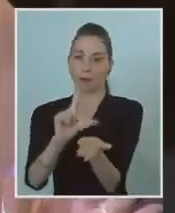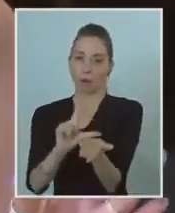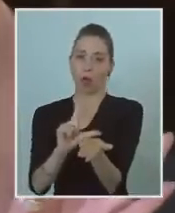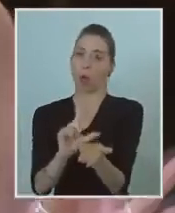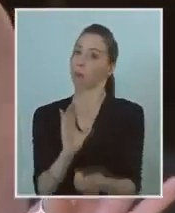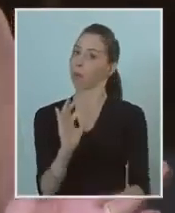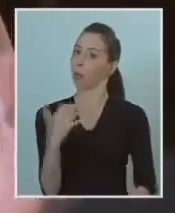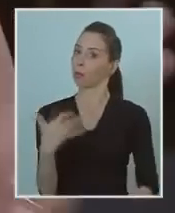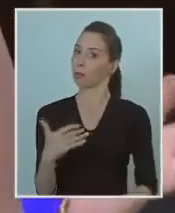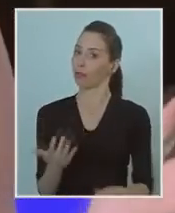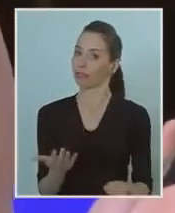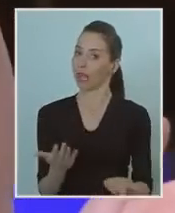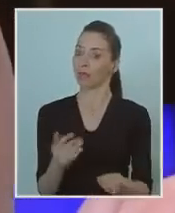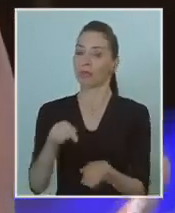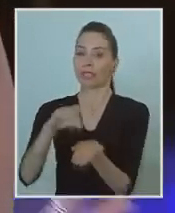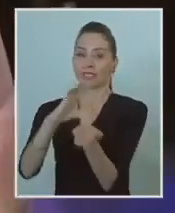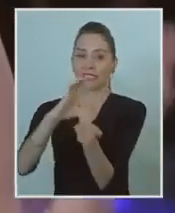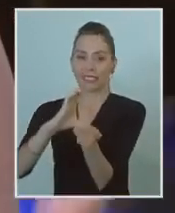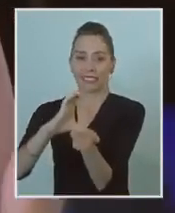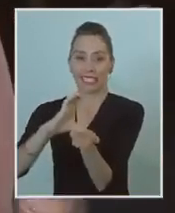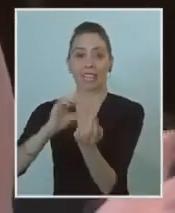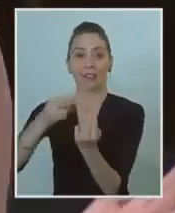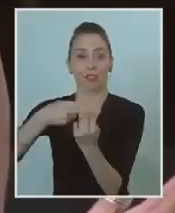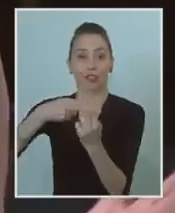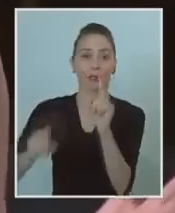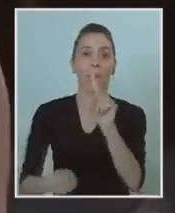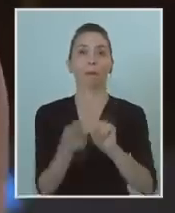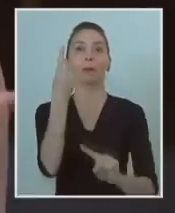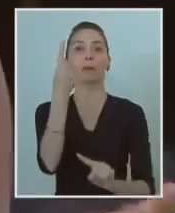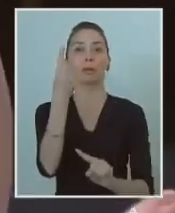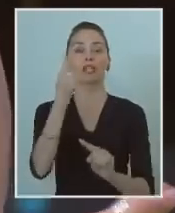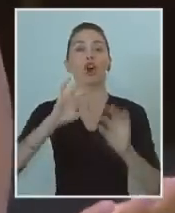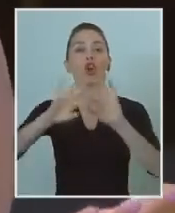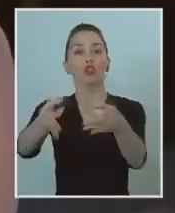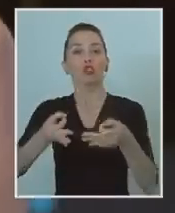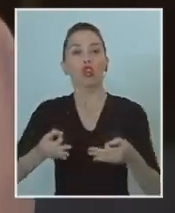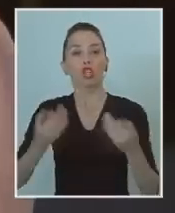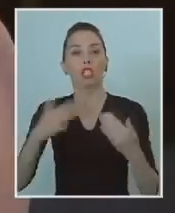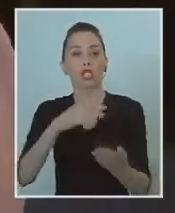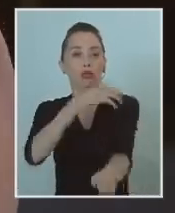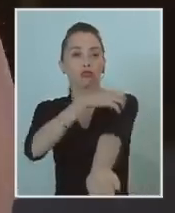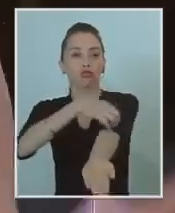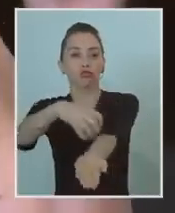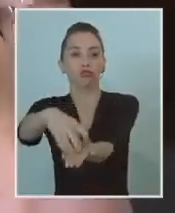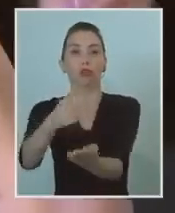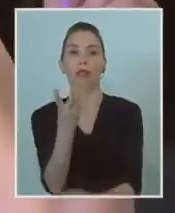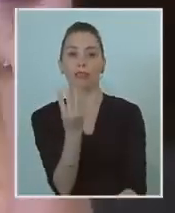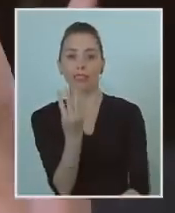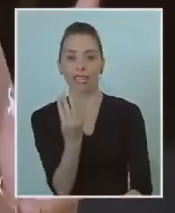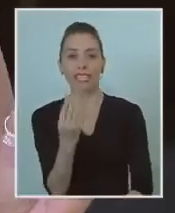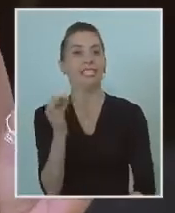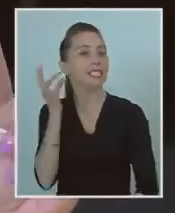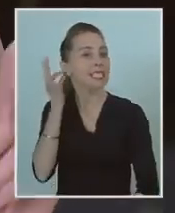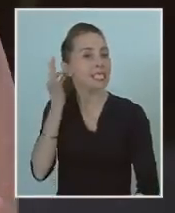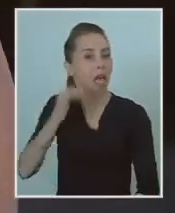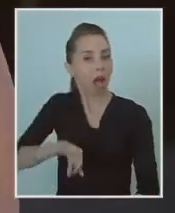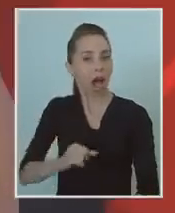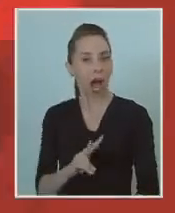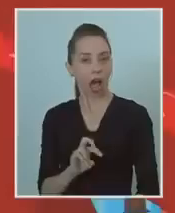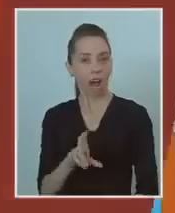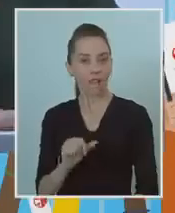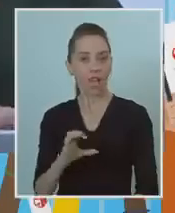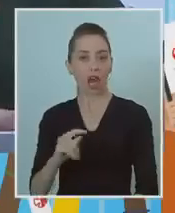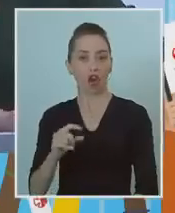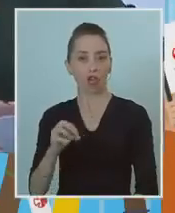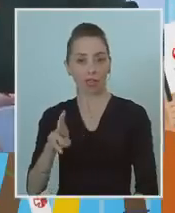muy importante, estamos en este centro, que es el primer centro de los 13 que ya hay en el país. Y Javiera Contador se encuentra